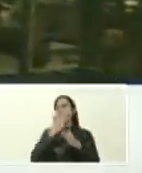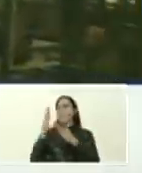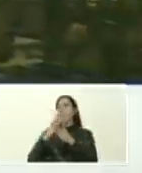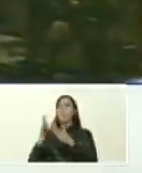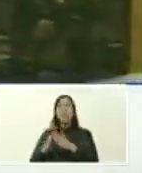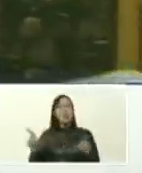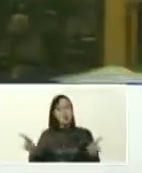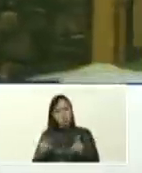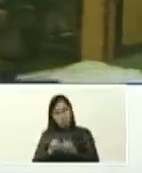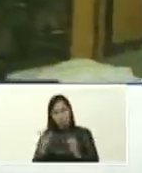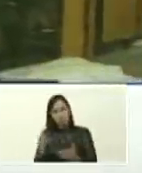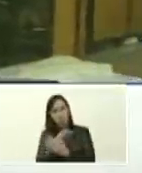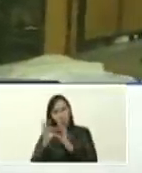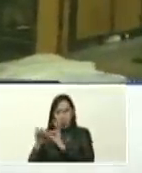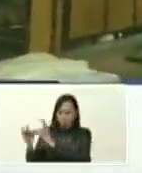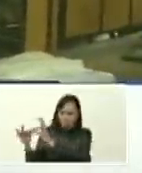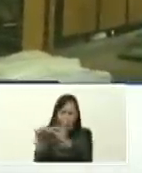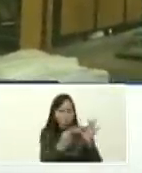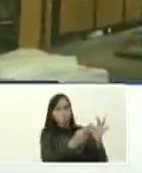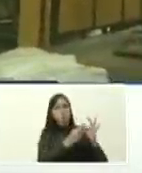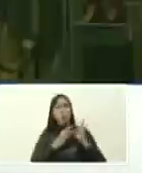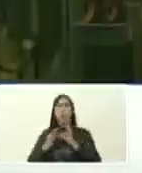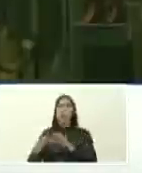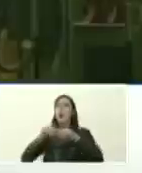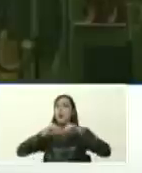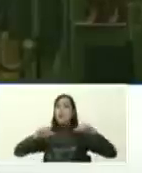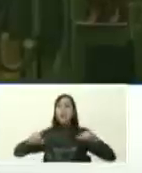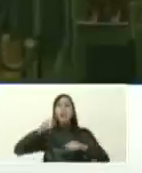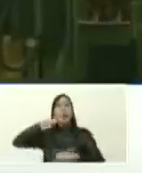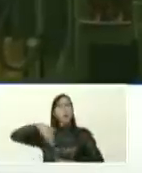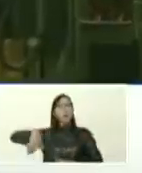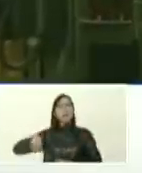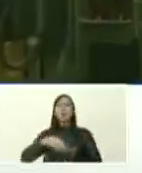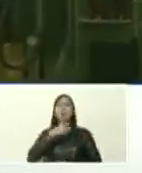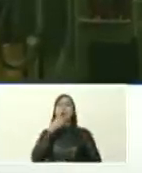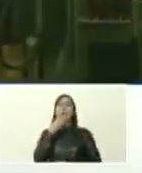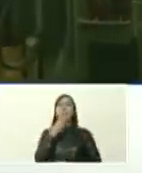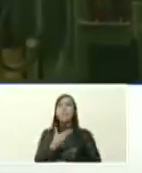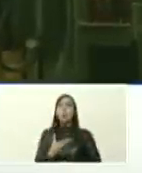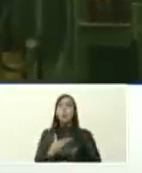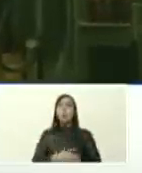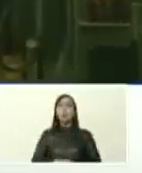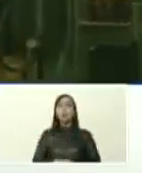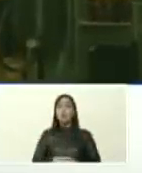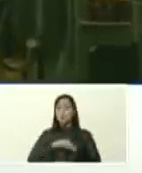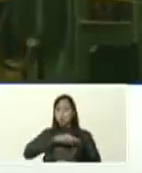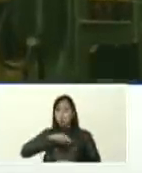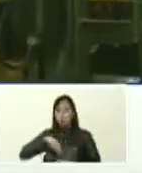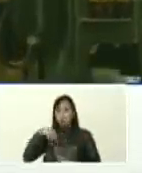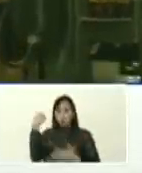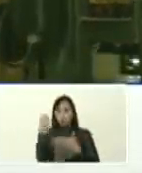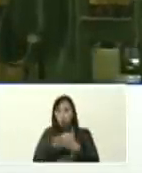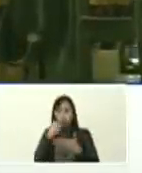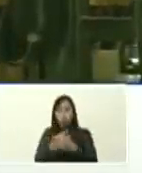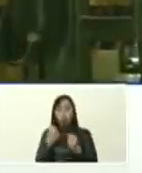ni en el mundo. Qué bueno tener una tierra de gente noble. ¿Hemos resistido y